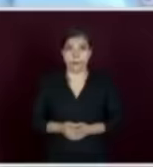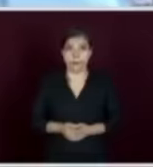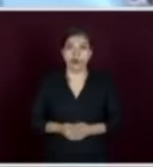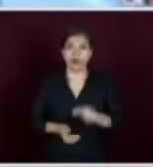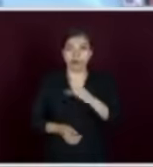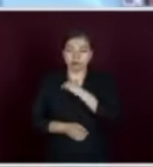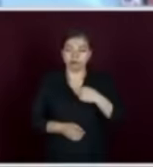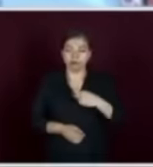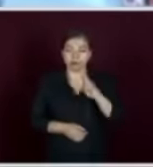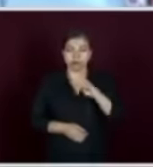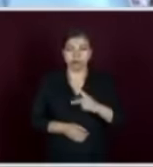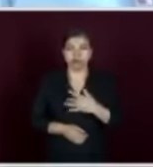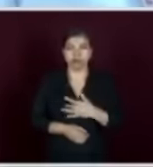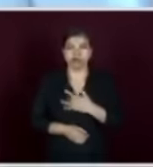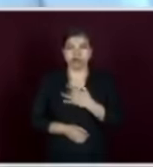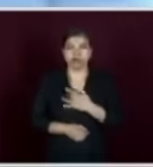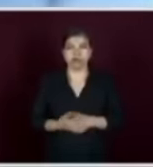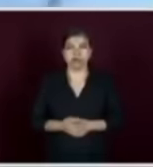honor.